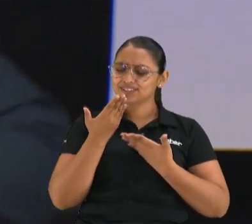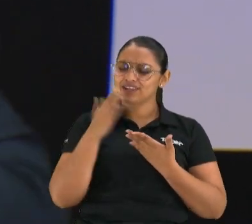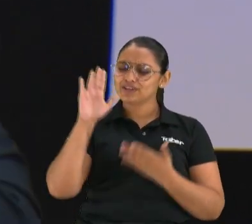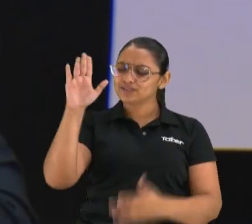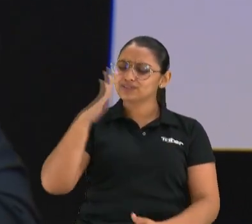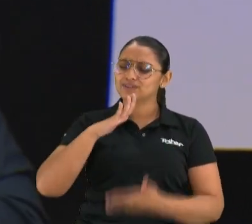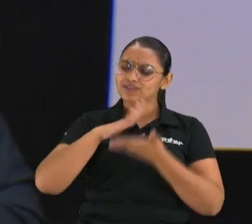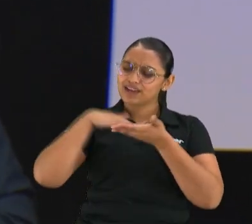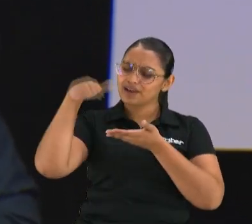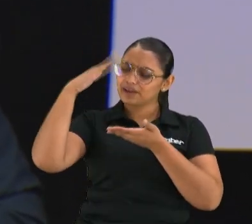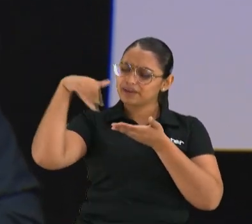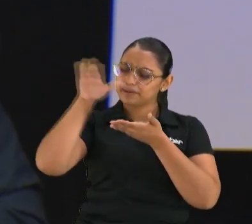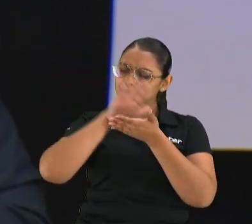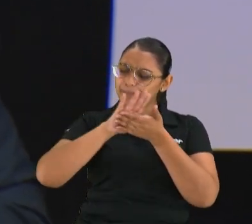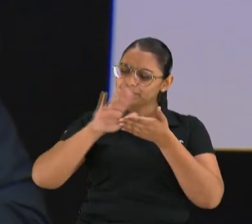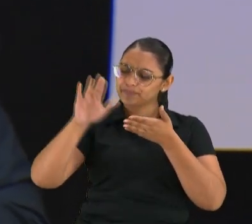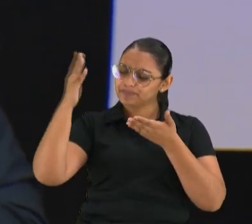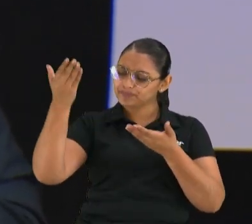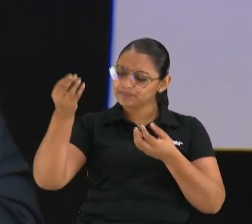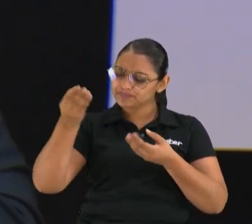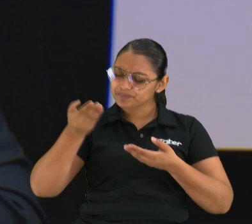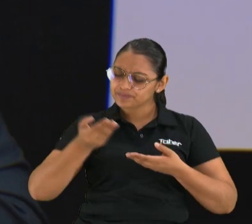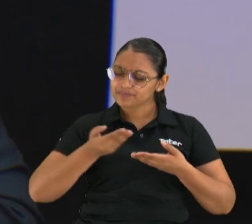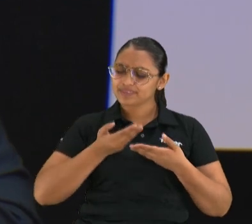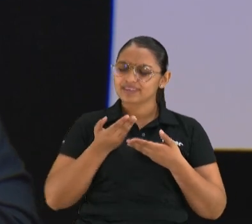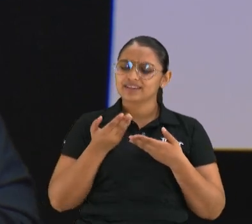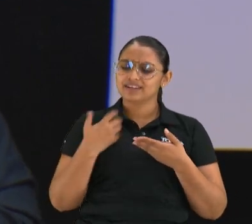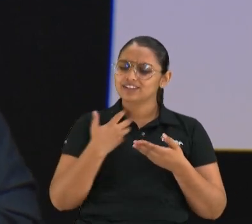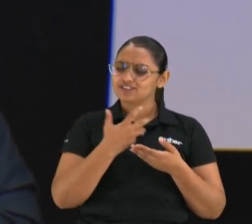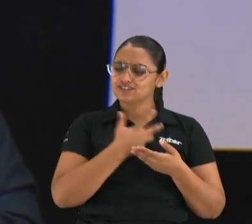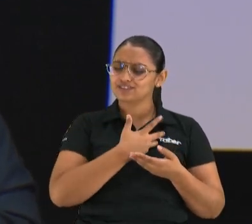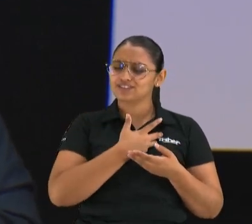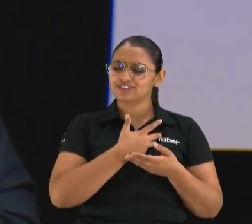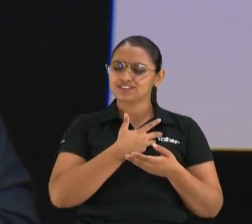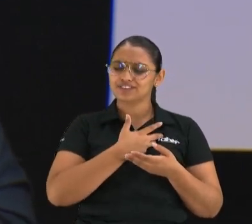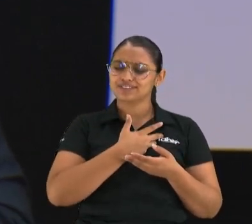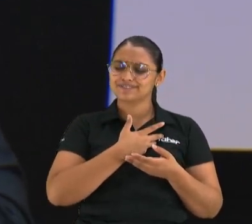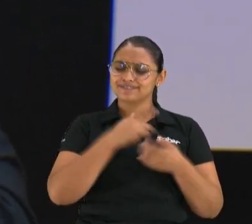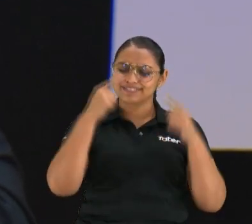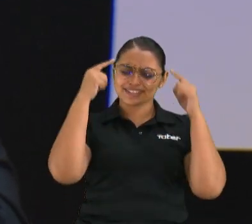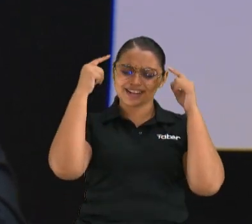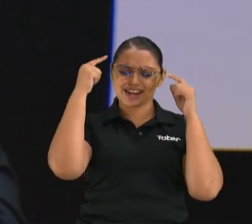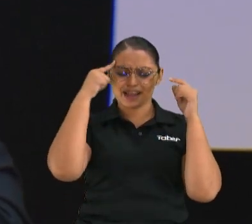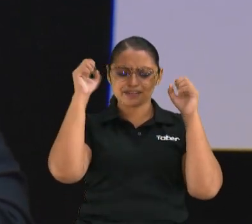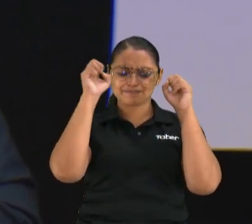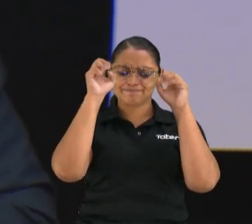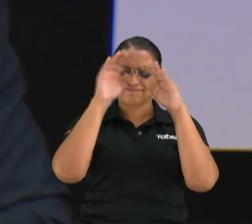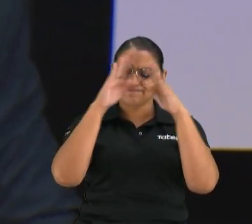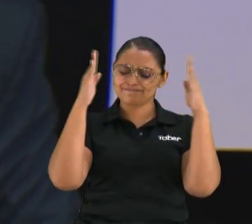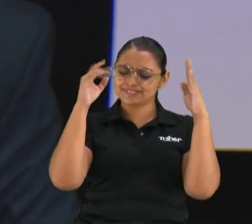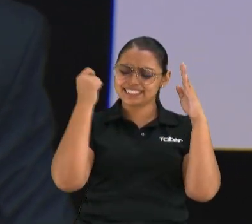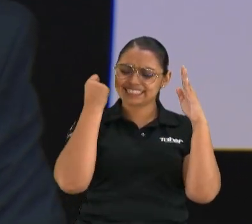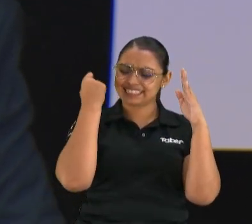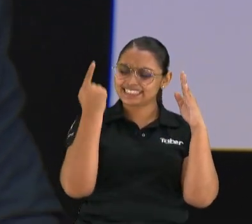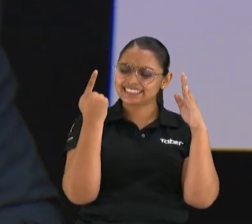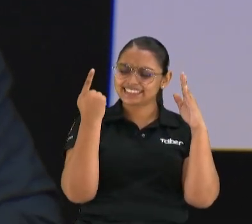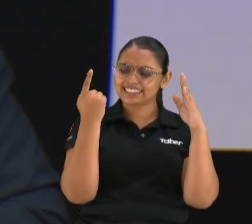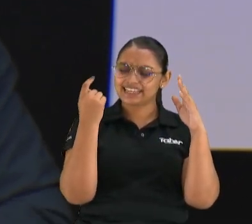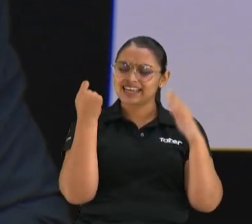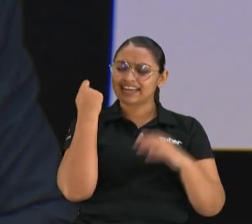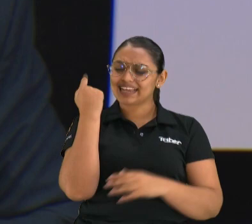ayudará el día de hoy por cierto abrir nuestro entendimiento a reflexionar si tenemos una mente